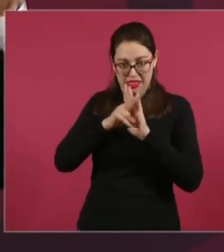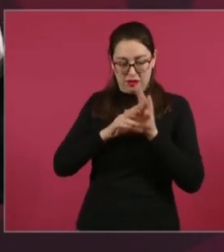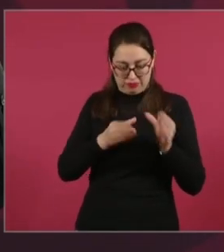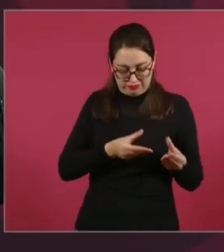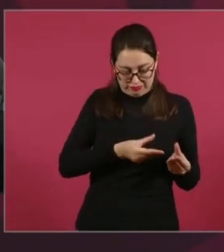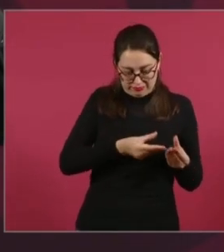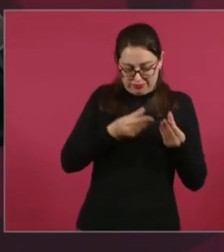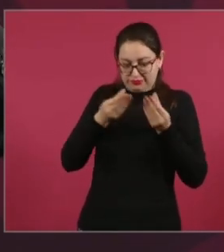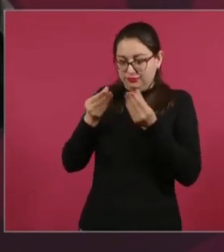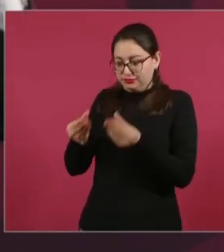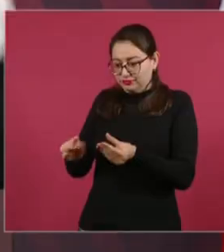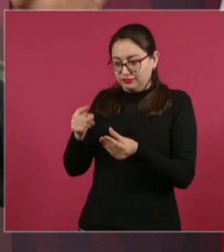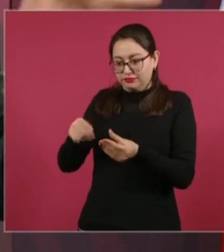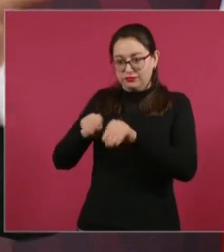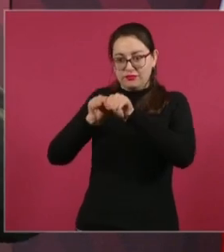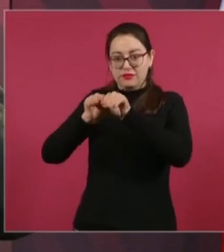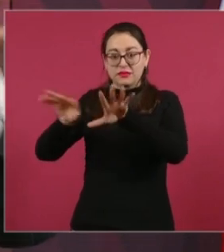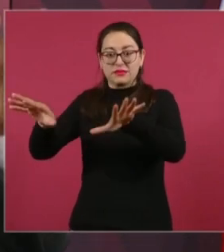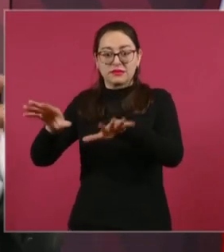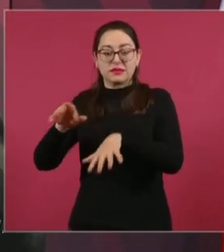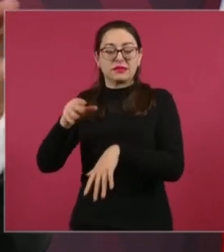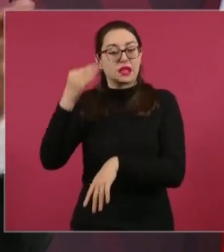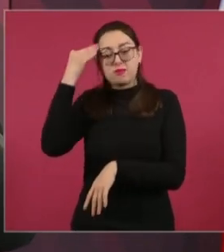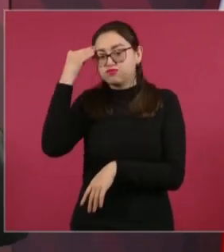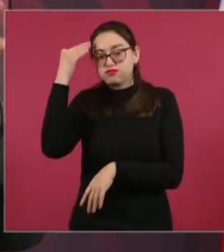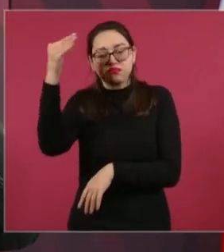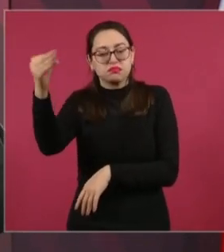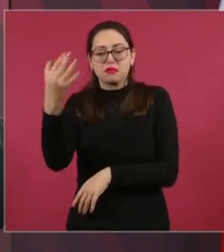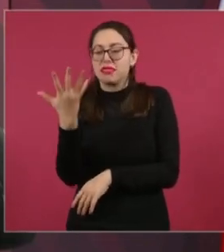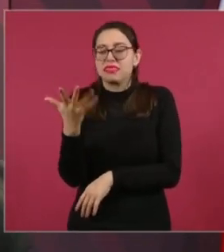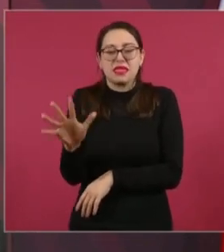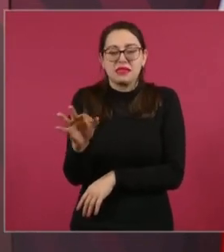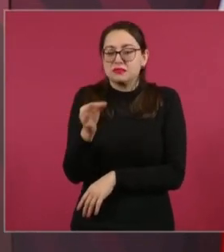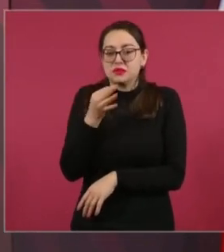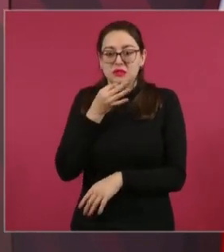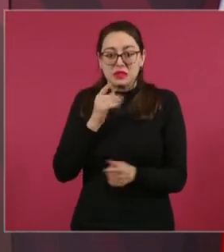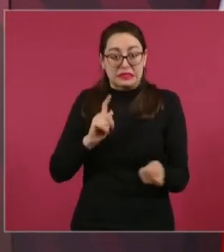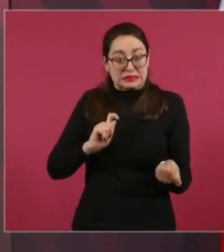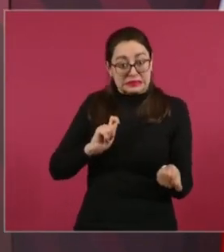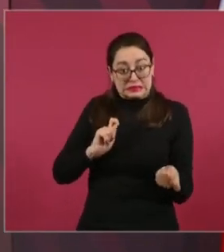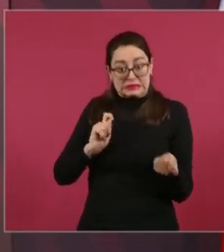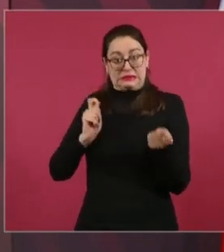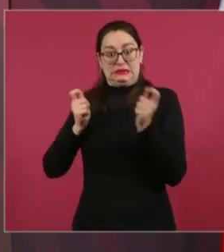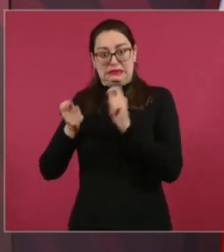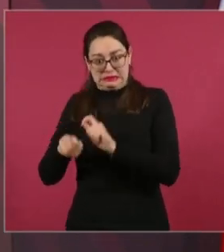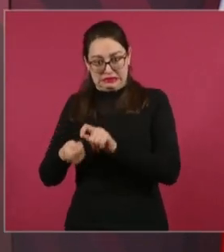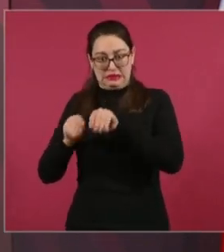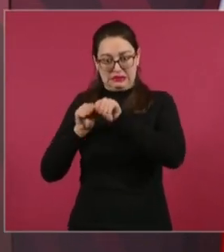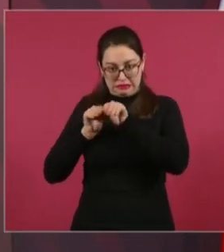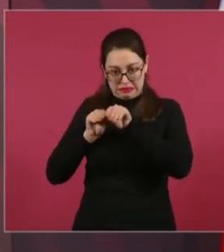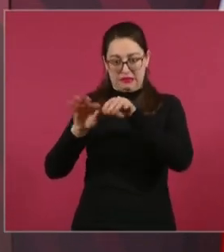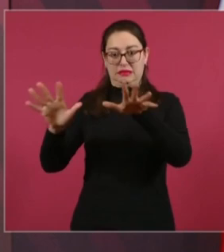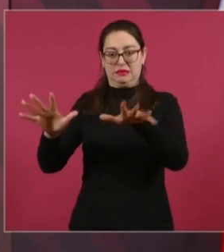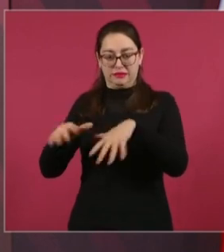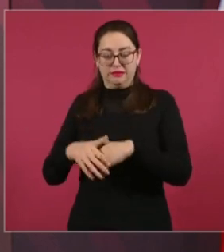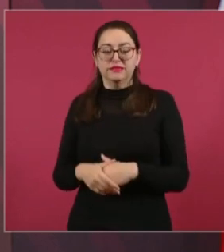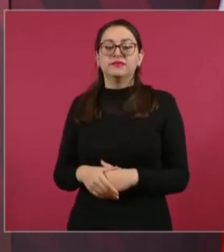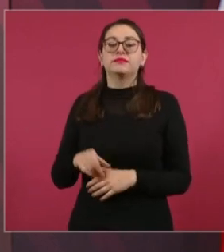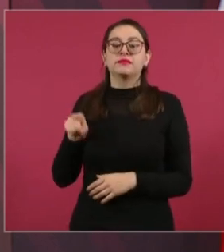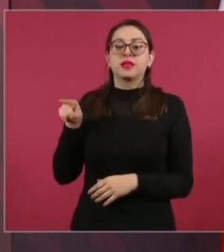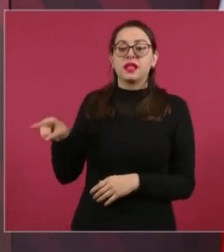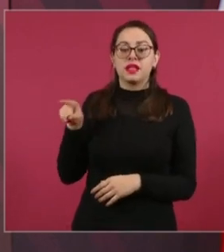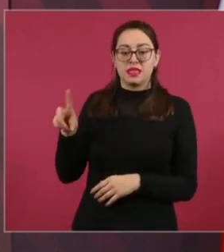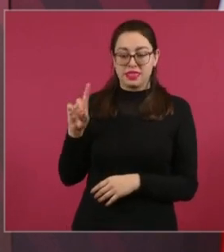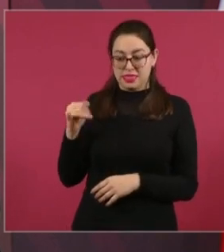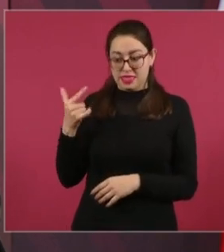cambiando para poderlo pasar, un video donde demostraba yo que Diego había pedido que se